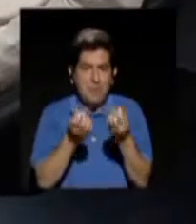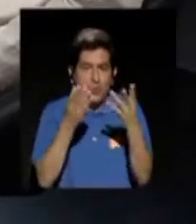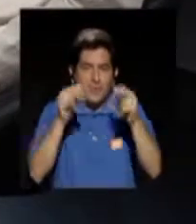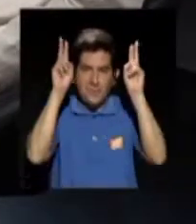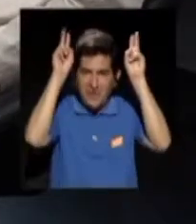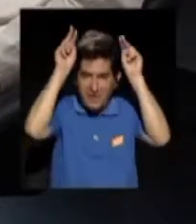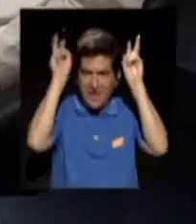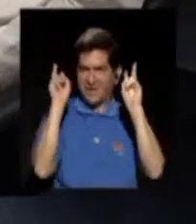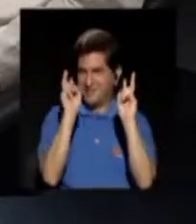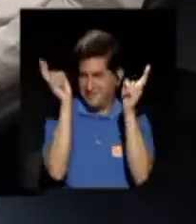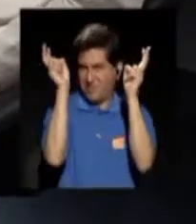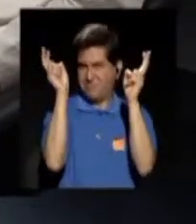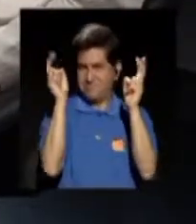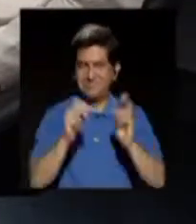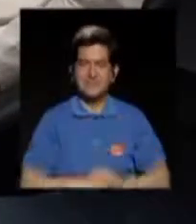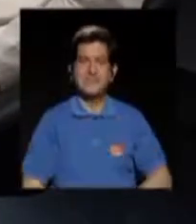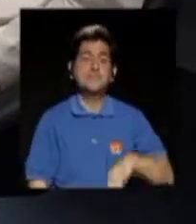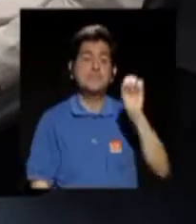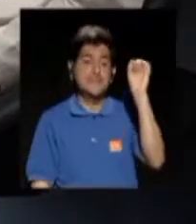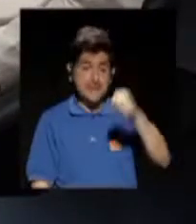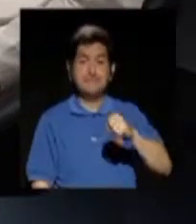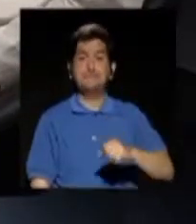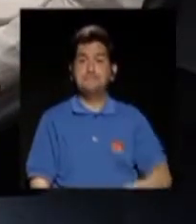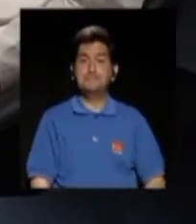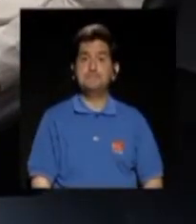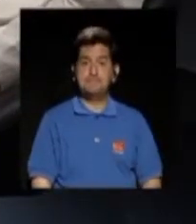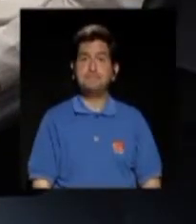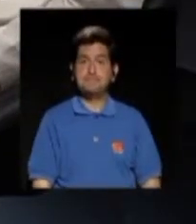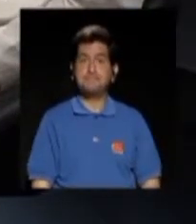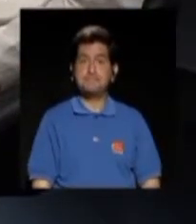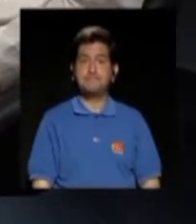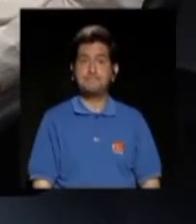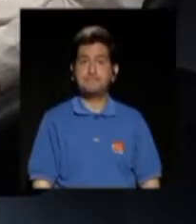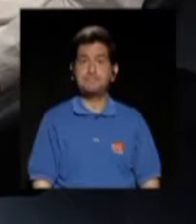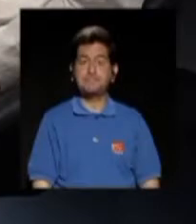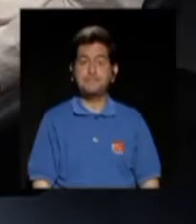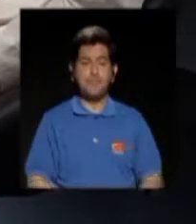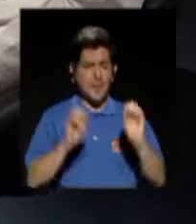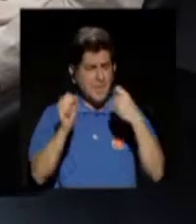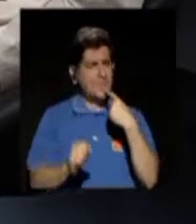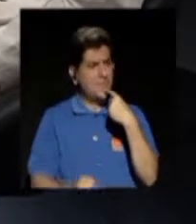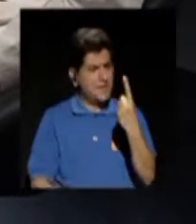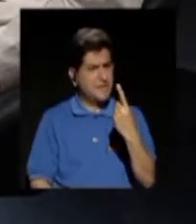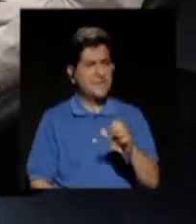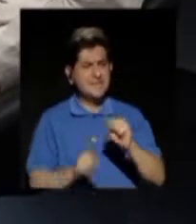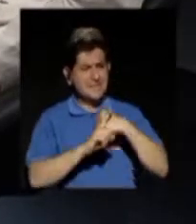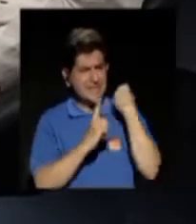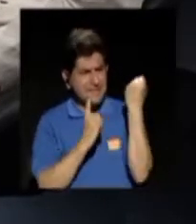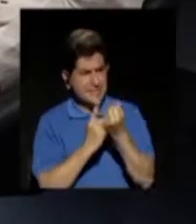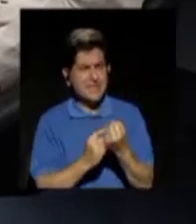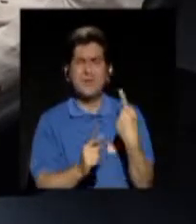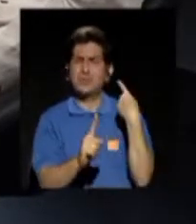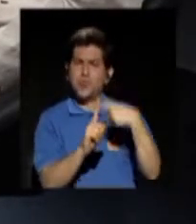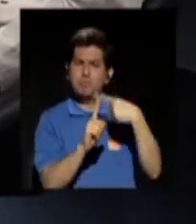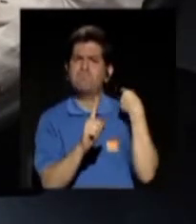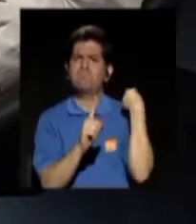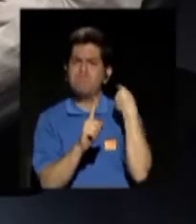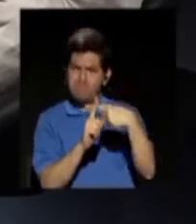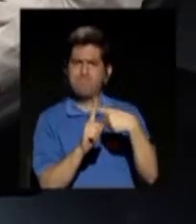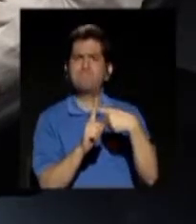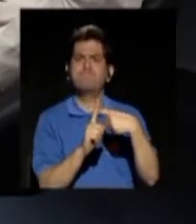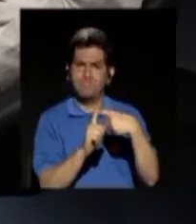Efectivamente, realmente había, digámoslo así, un escenario muy favorable